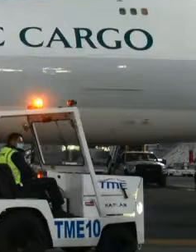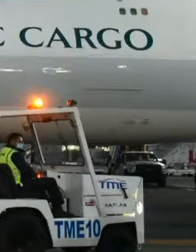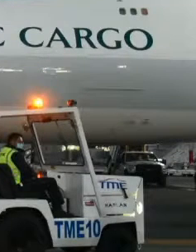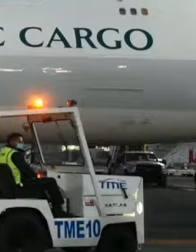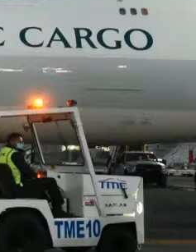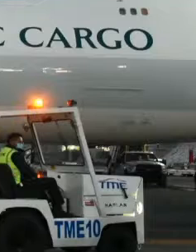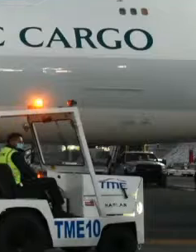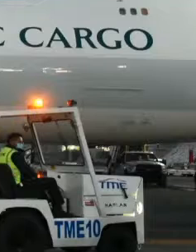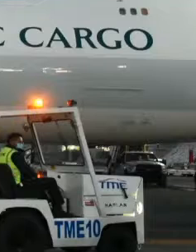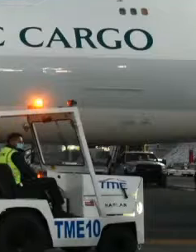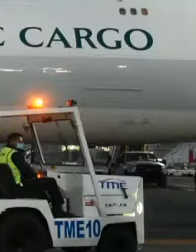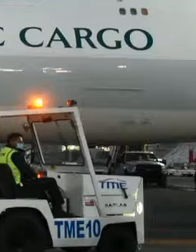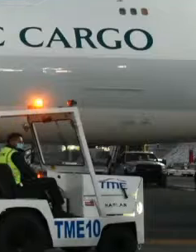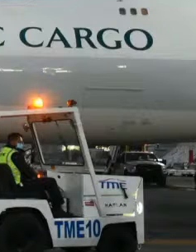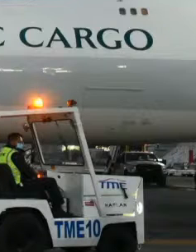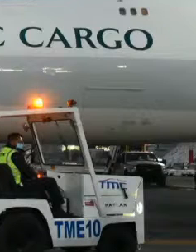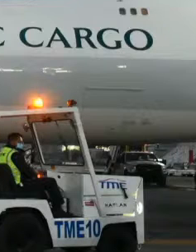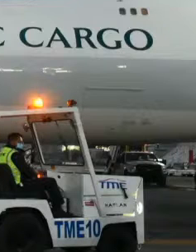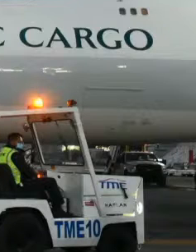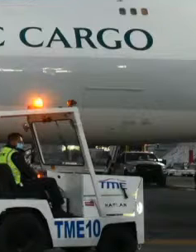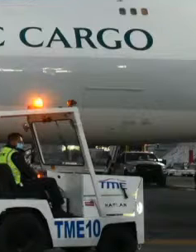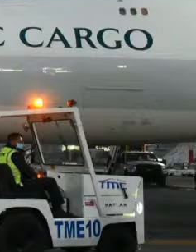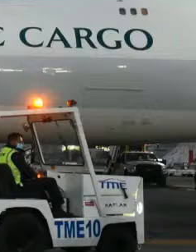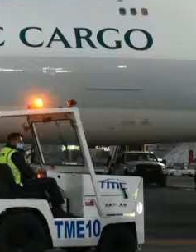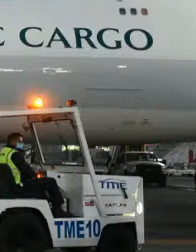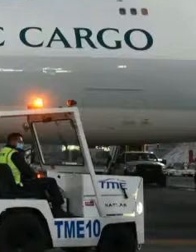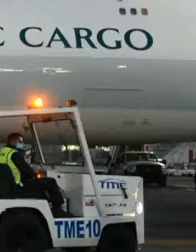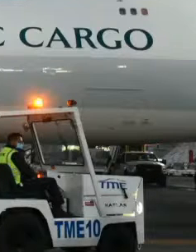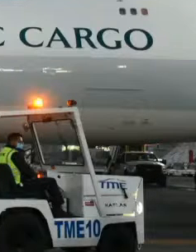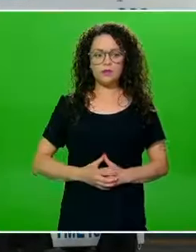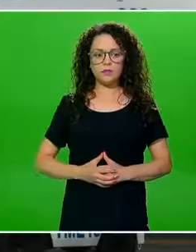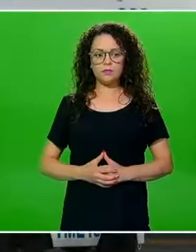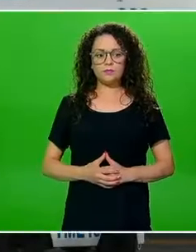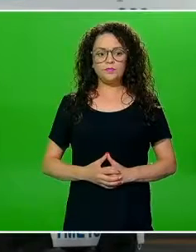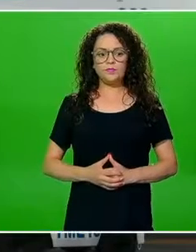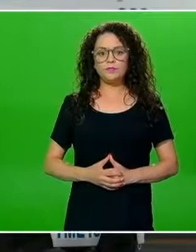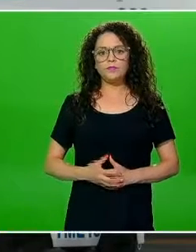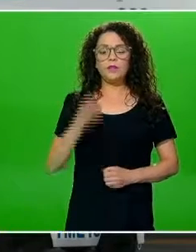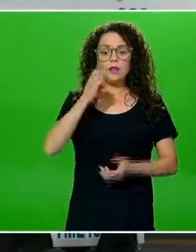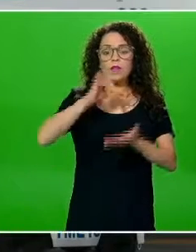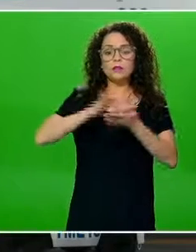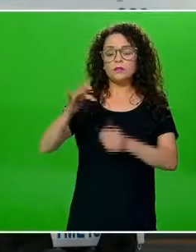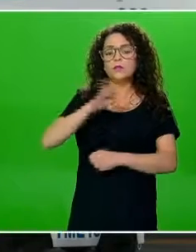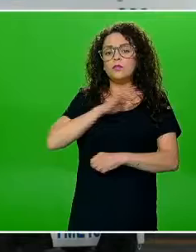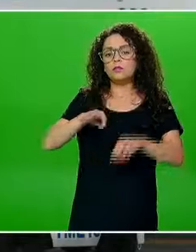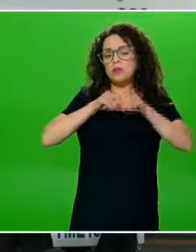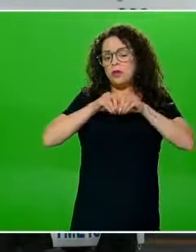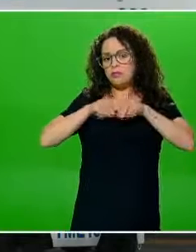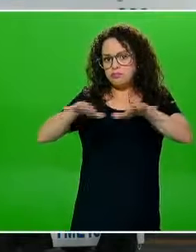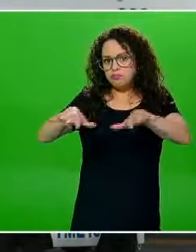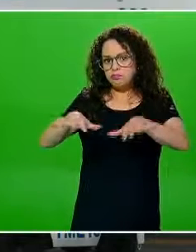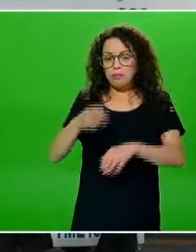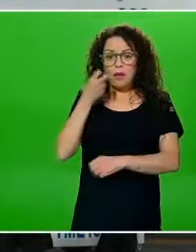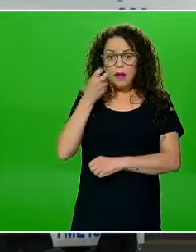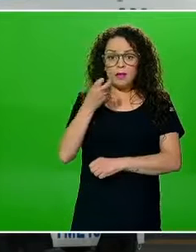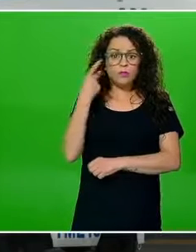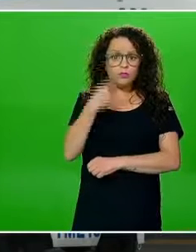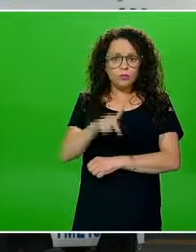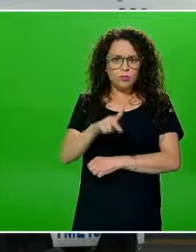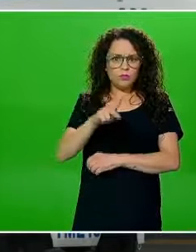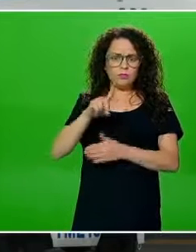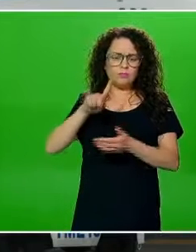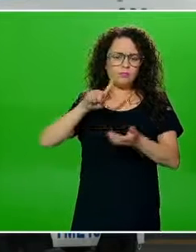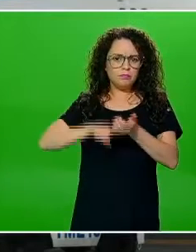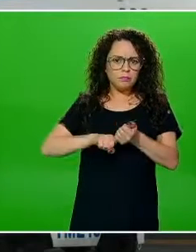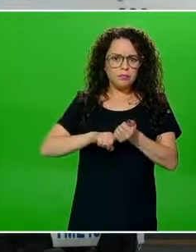decir, llega lista para en su momento poder distribuirse y poder aplicarse. No es del tipo de vacuna a granel que